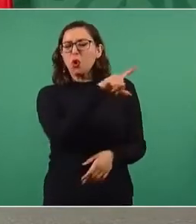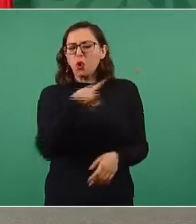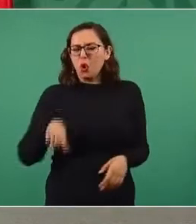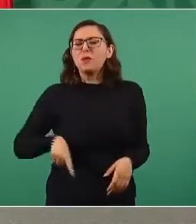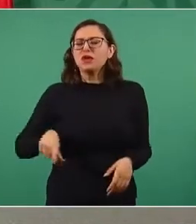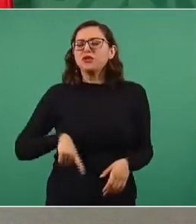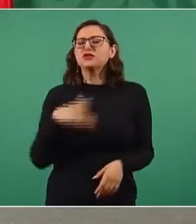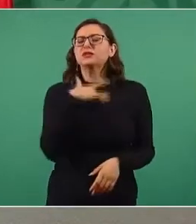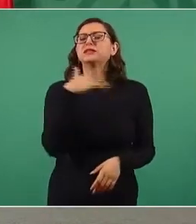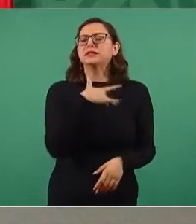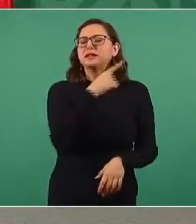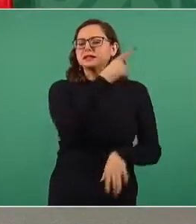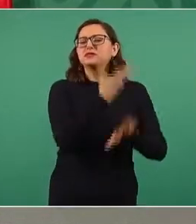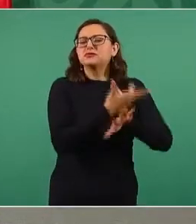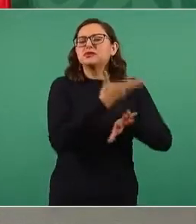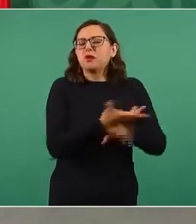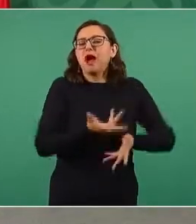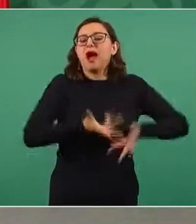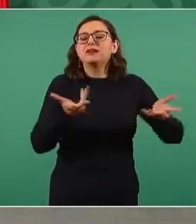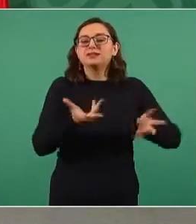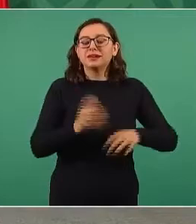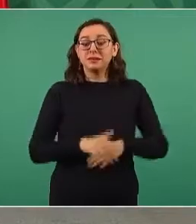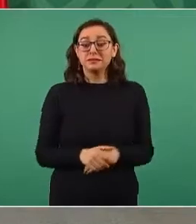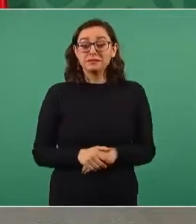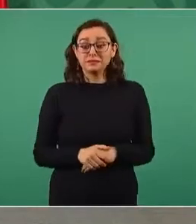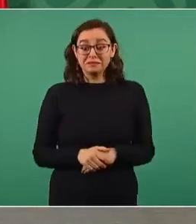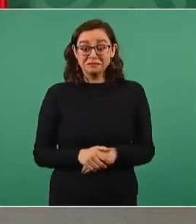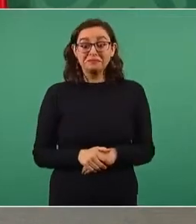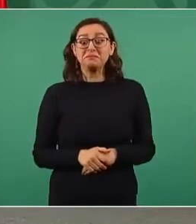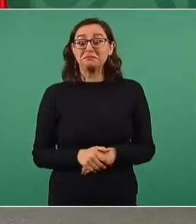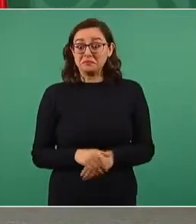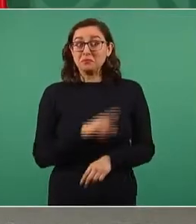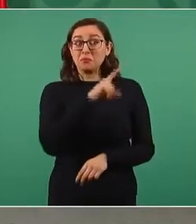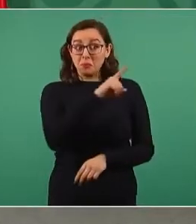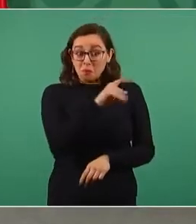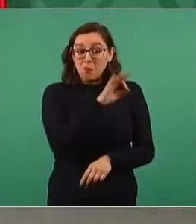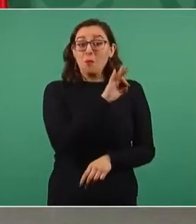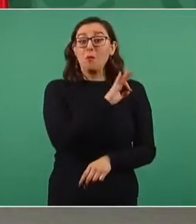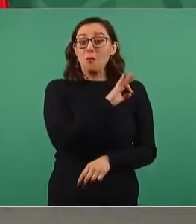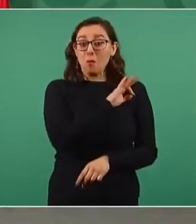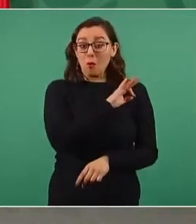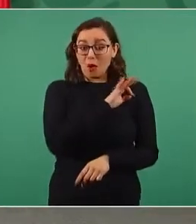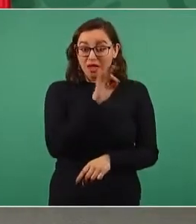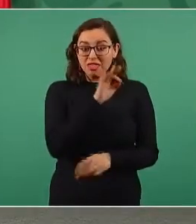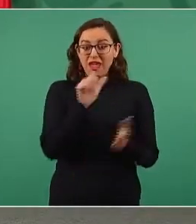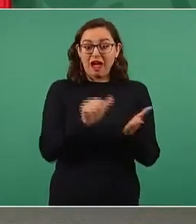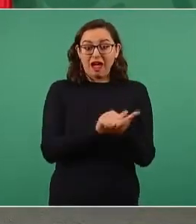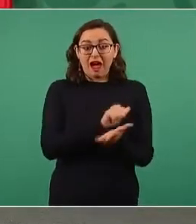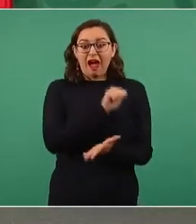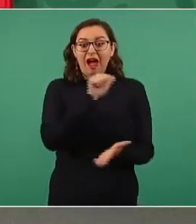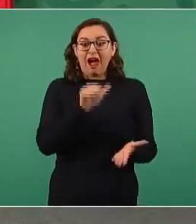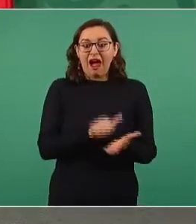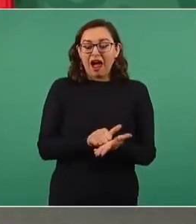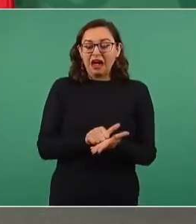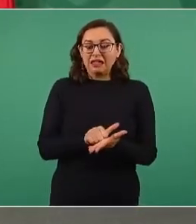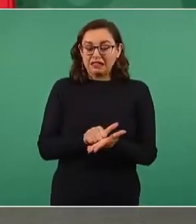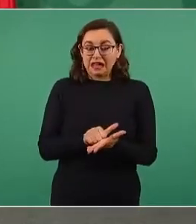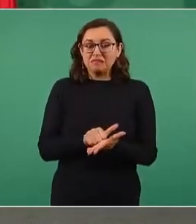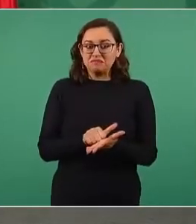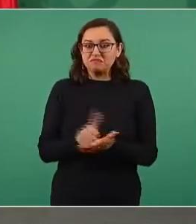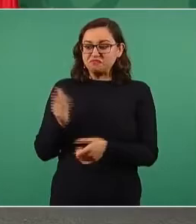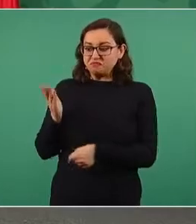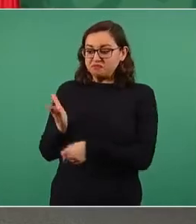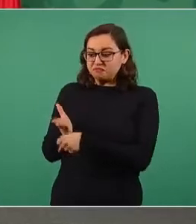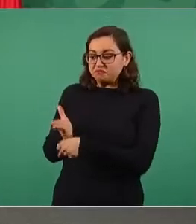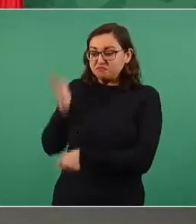acta que está diseñada y fue aprobada en su tiempo, en su momento, para regular el foreign,